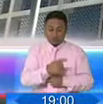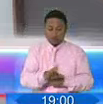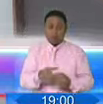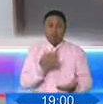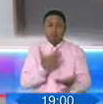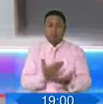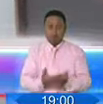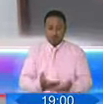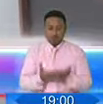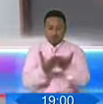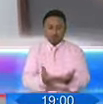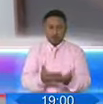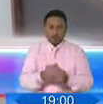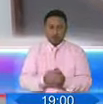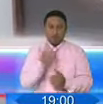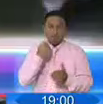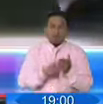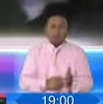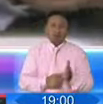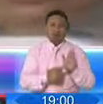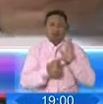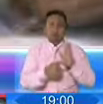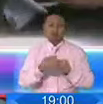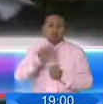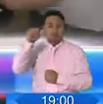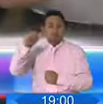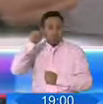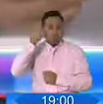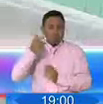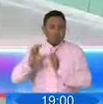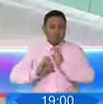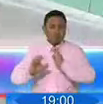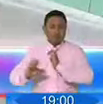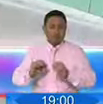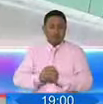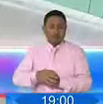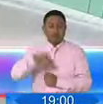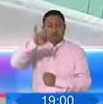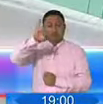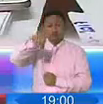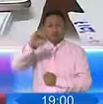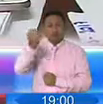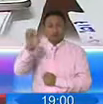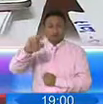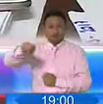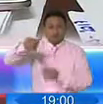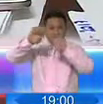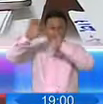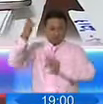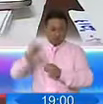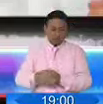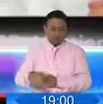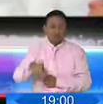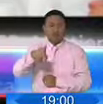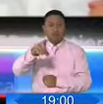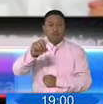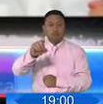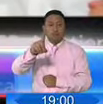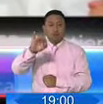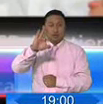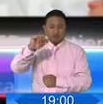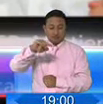varios indicios. Uno de ellos es el audio de la conversación entre el delator de Odebrecht, José Consensuado Santos, y Follett, en el